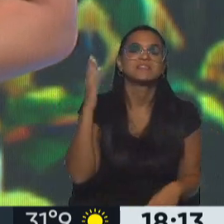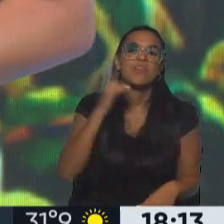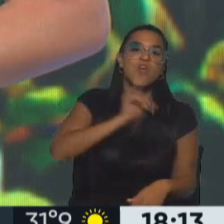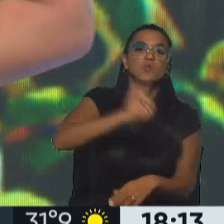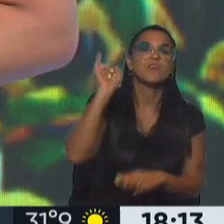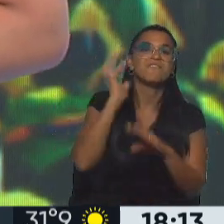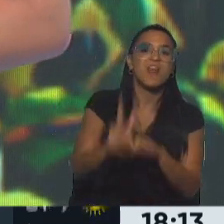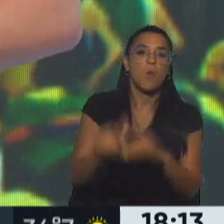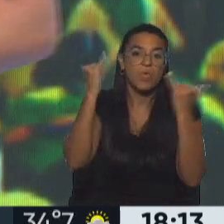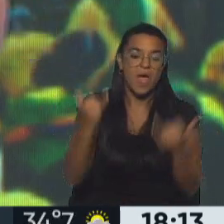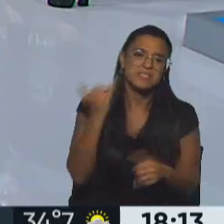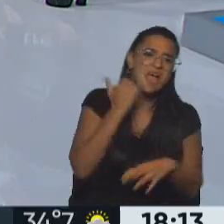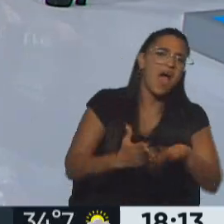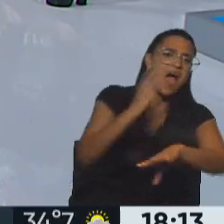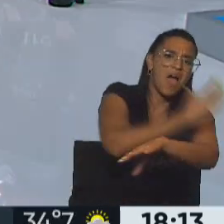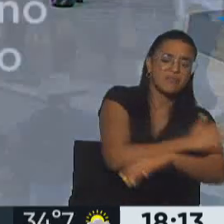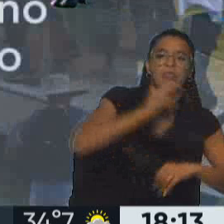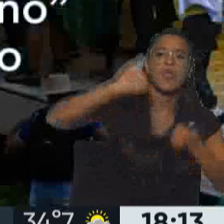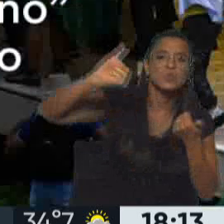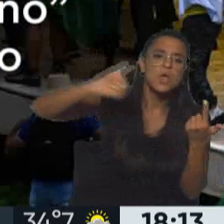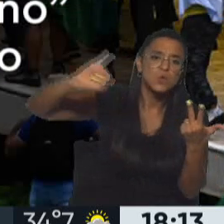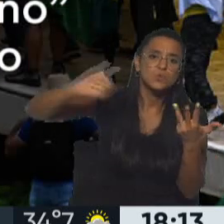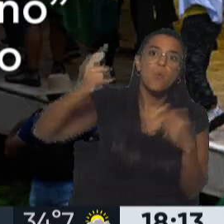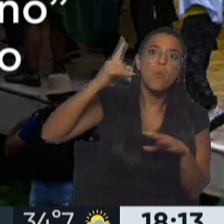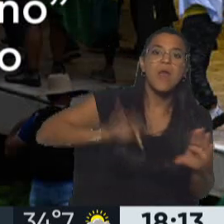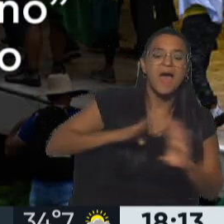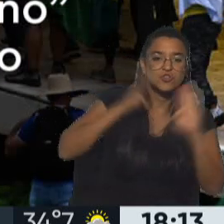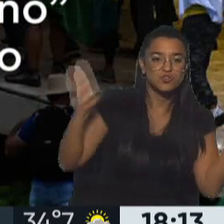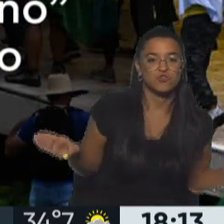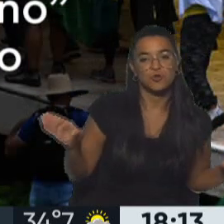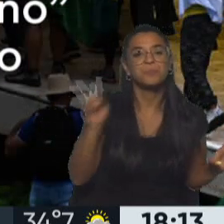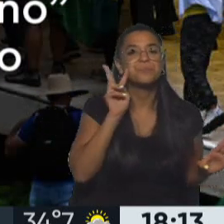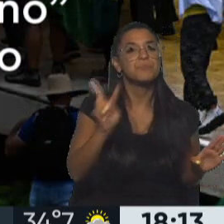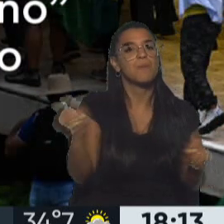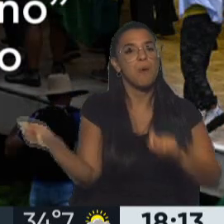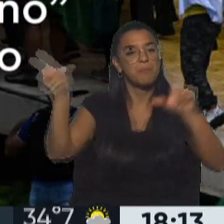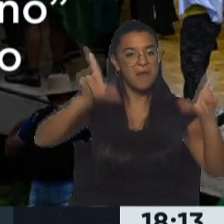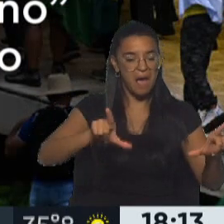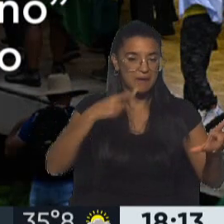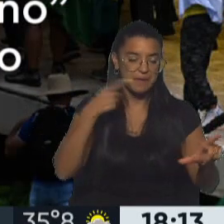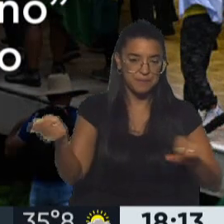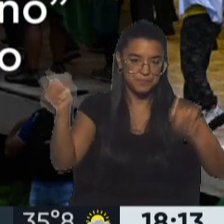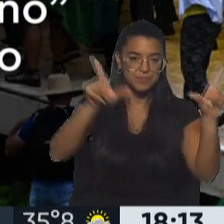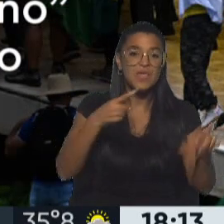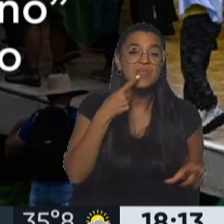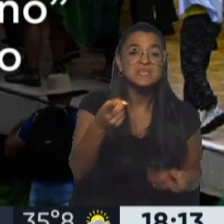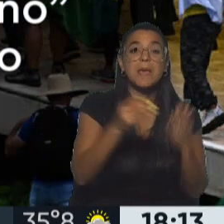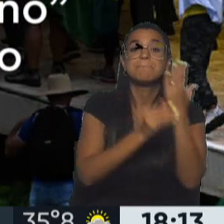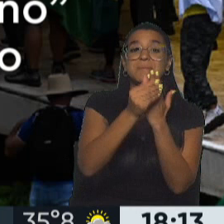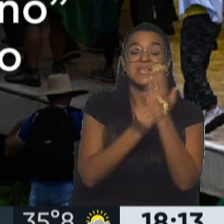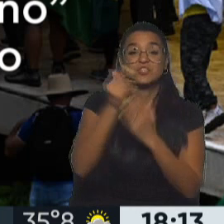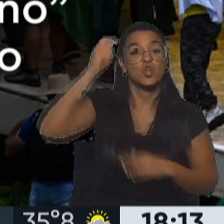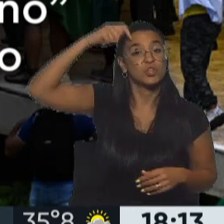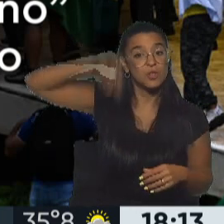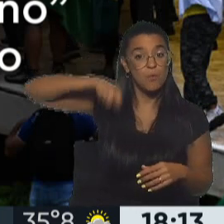bolsonaro venía haciendo Ya Desde hacía al menos un año ahí vemos si vemos la placa en pantalla lo que dice el ministro